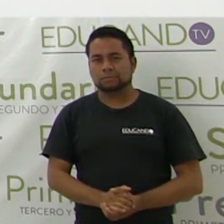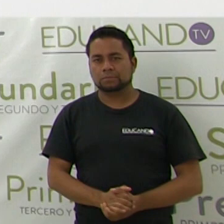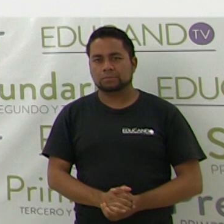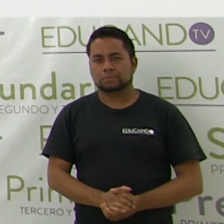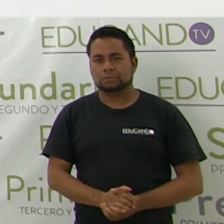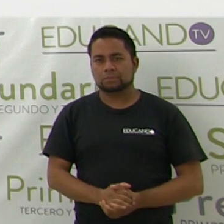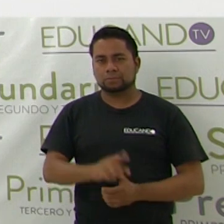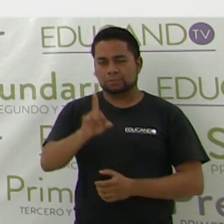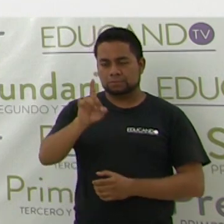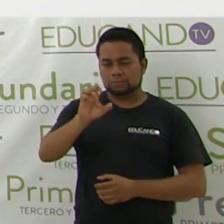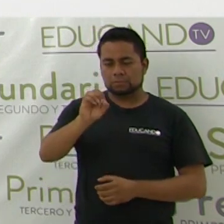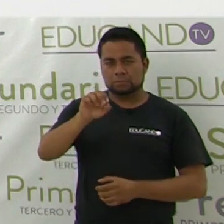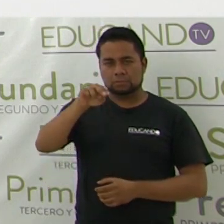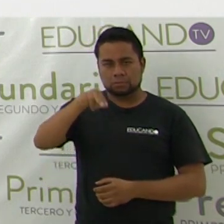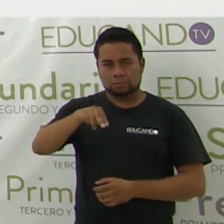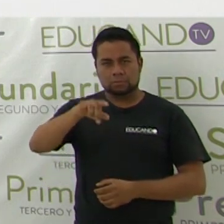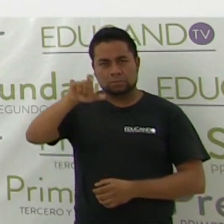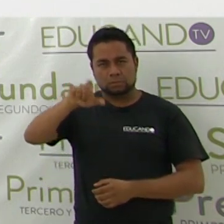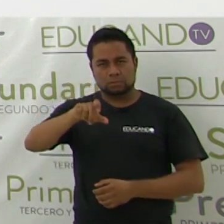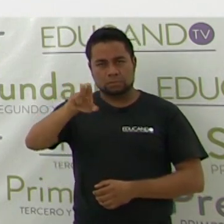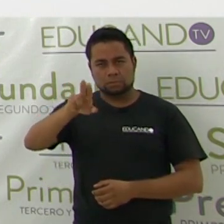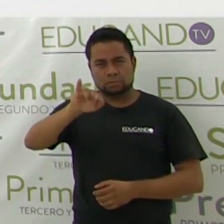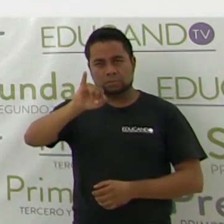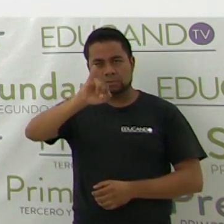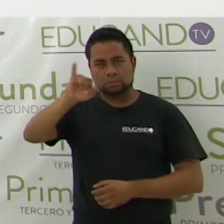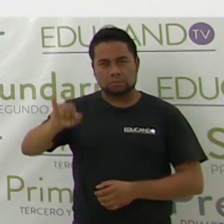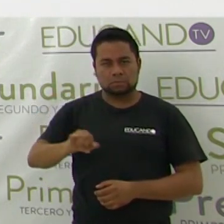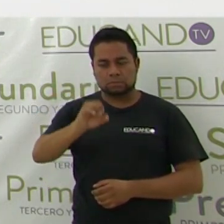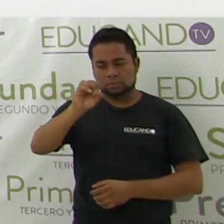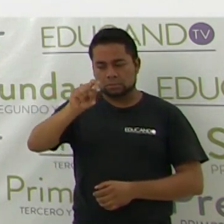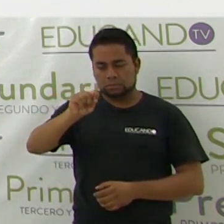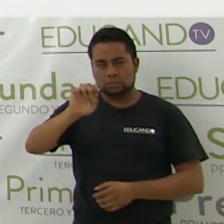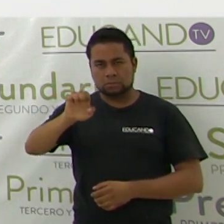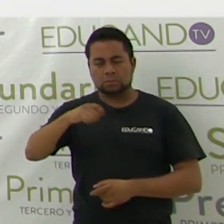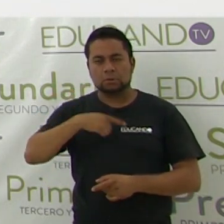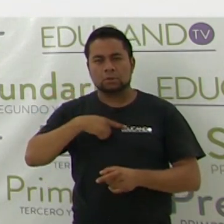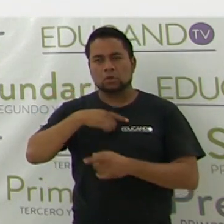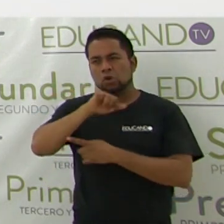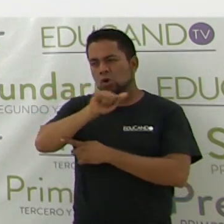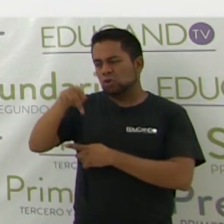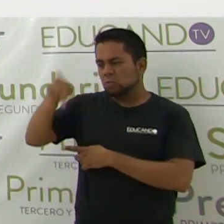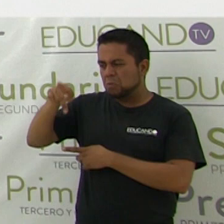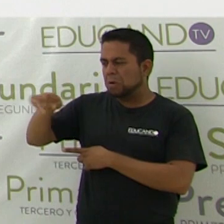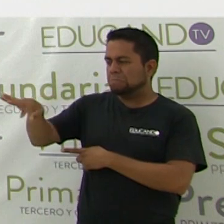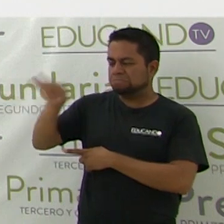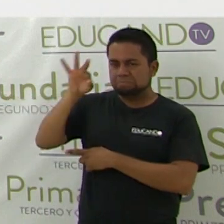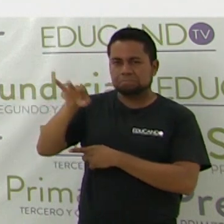Don Quijote de la Mancha. Voy a buscar un plumón que escriba mejor porque creo que no van a ver.